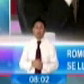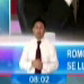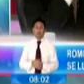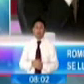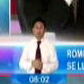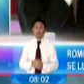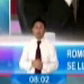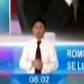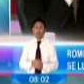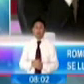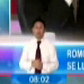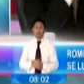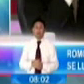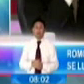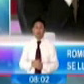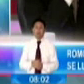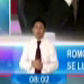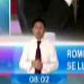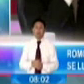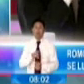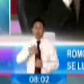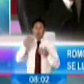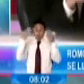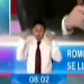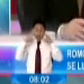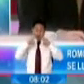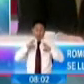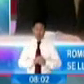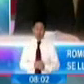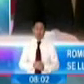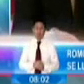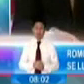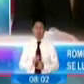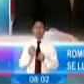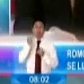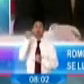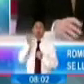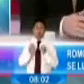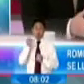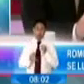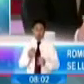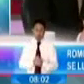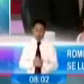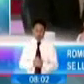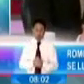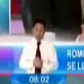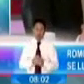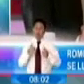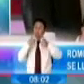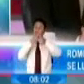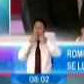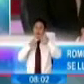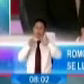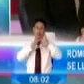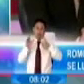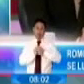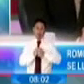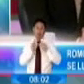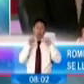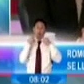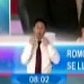más grande de peculado que se está dando en Guayaquil. Señora ministra, para finalizar, dos apreciaciones rápidas. Los